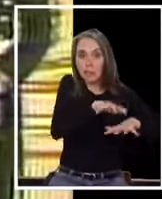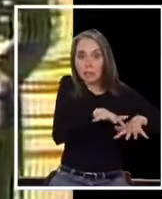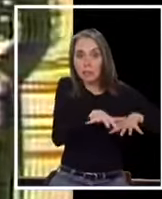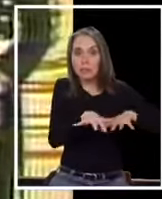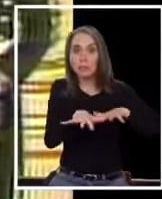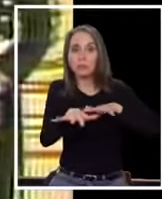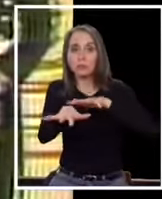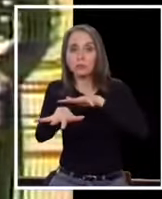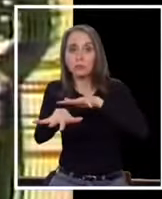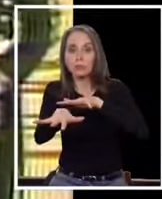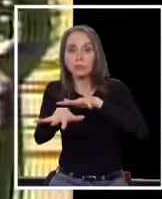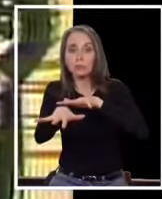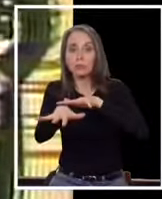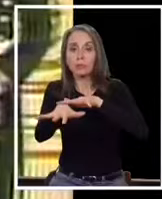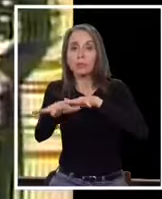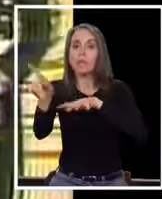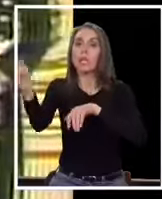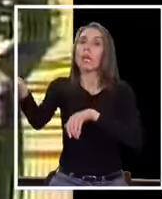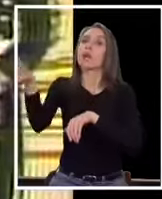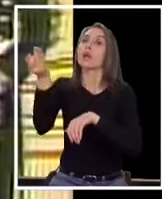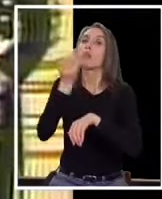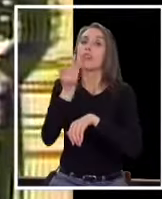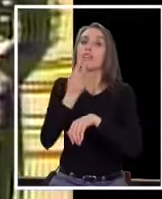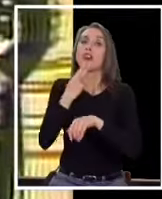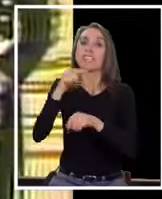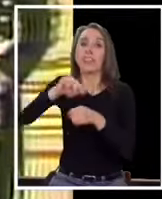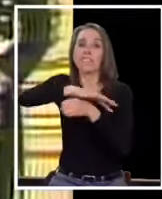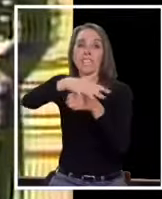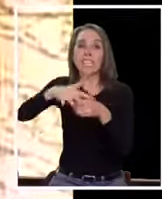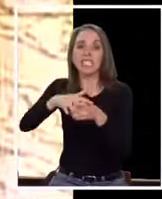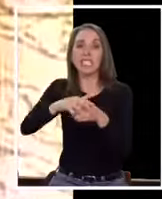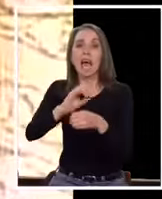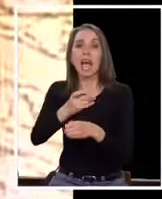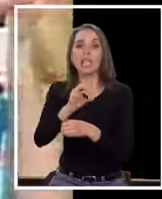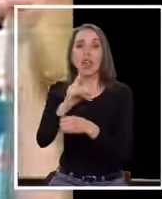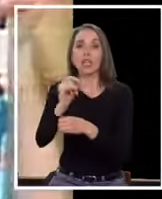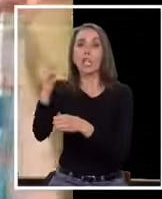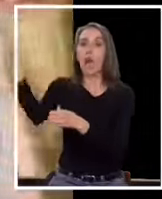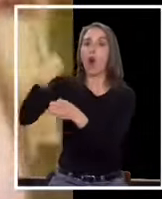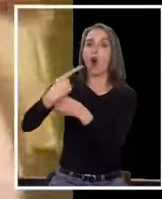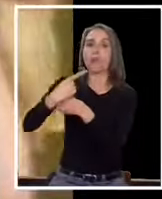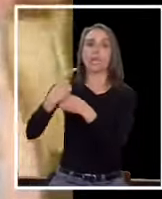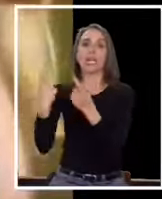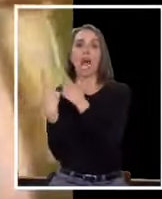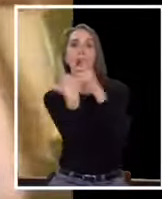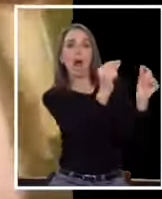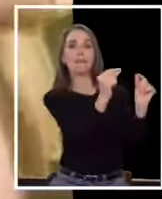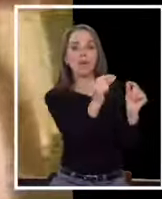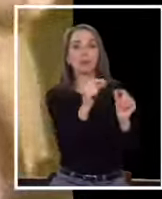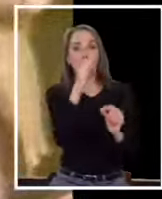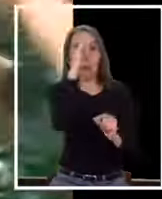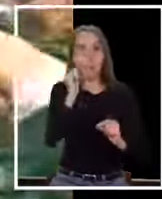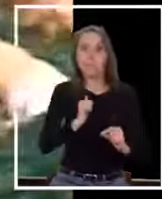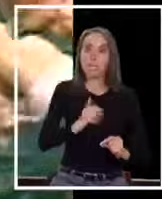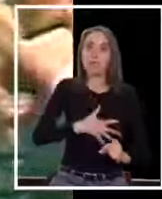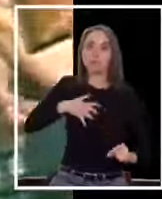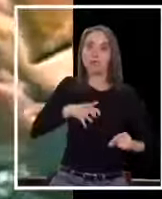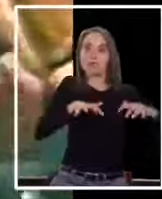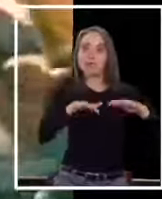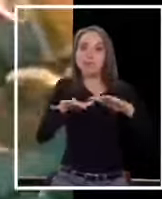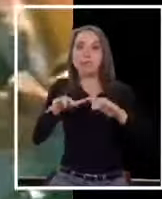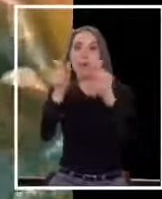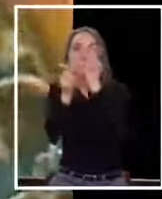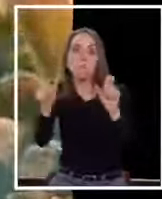argentinos para que abandonara las Islas Georgias. Esta operación militar despertó una